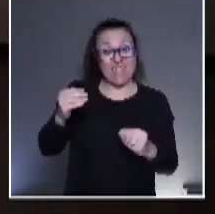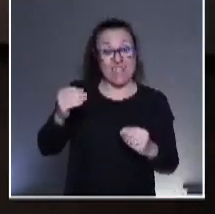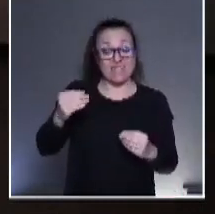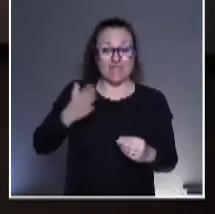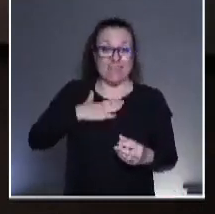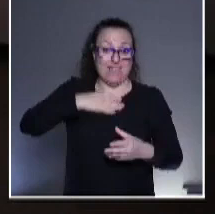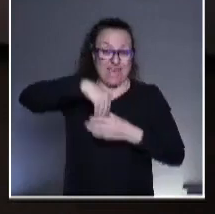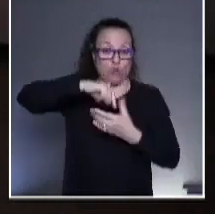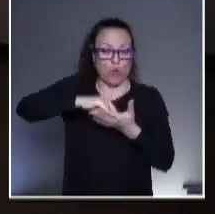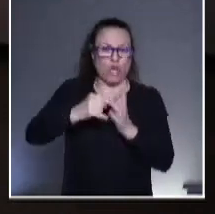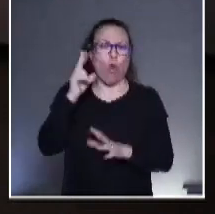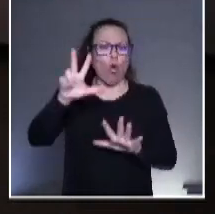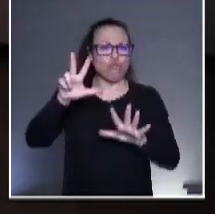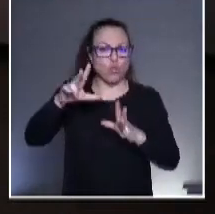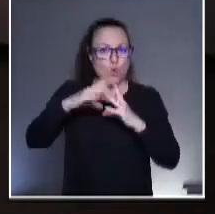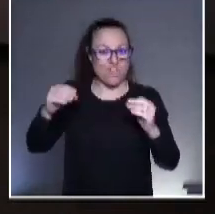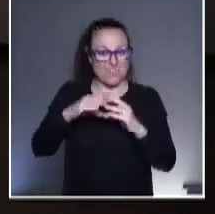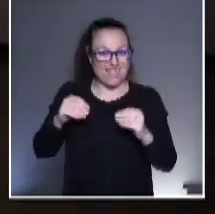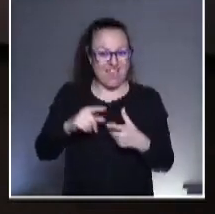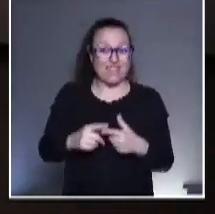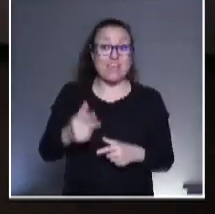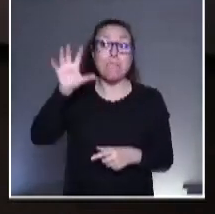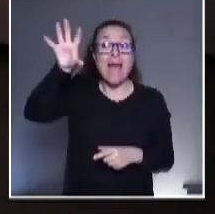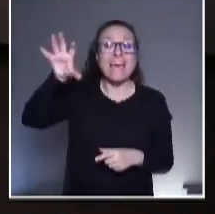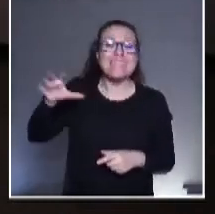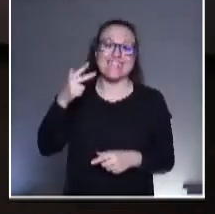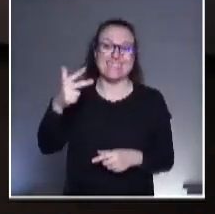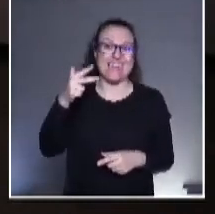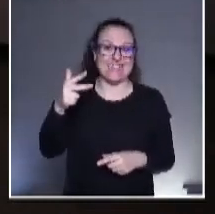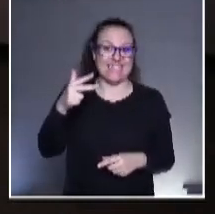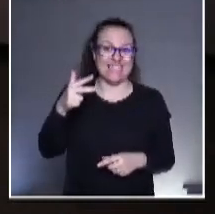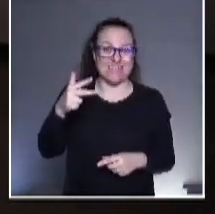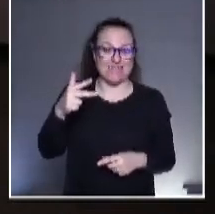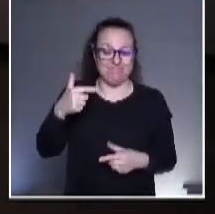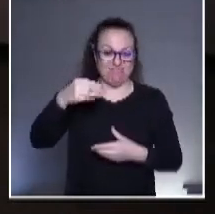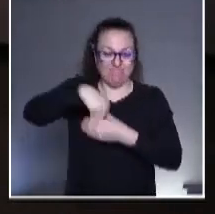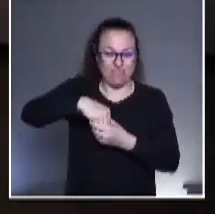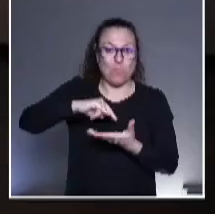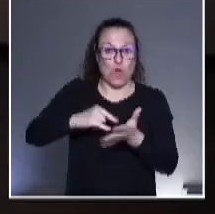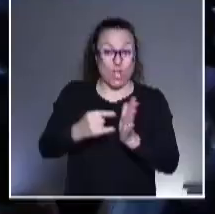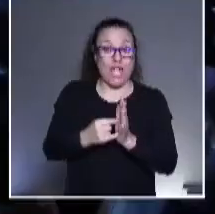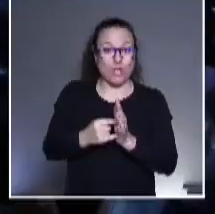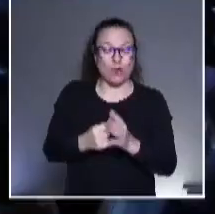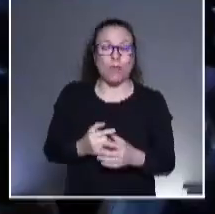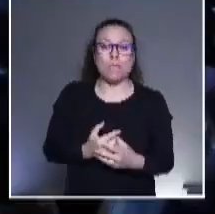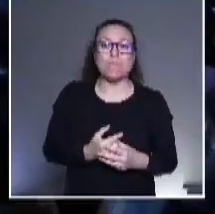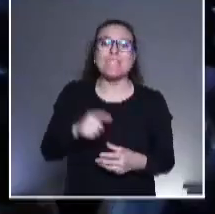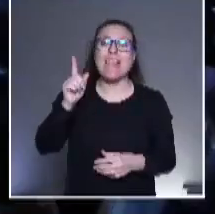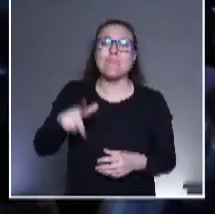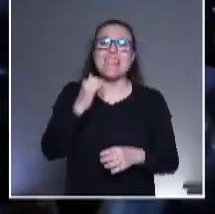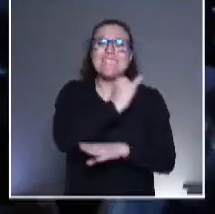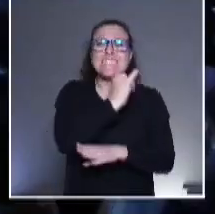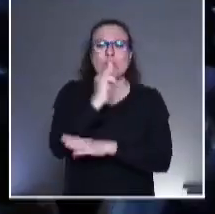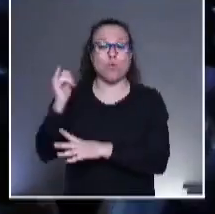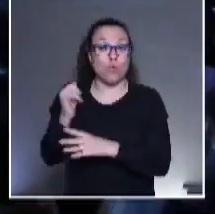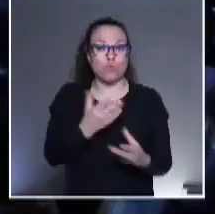nuestro proyecto, 8, y son 3 los países de esas universidades, y son también múltiples las